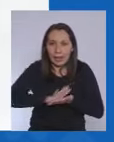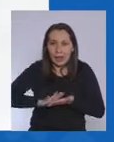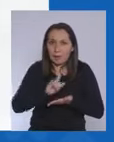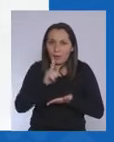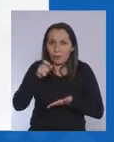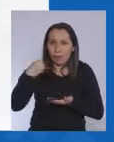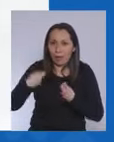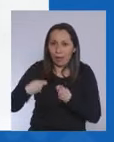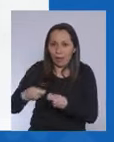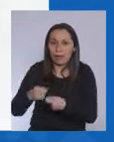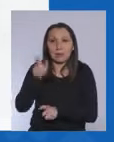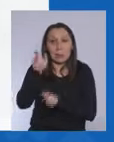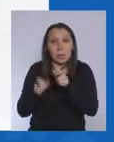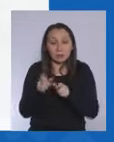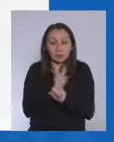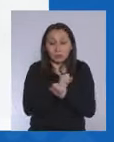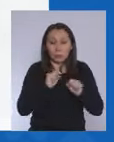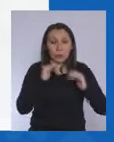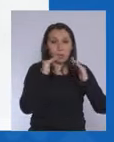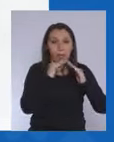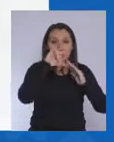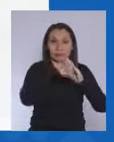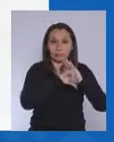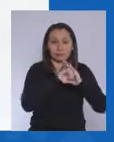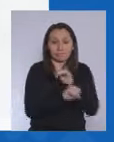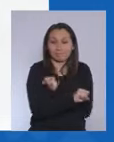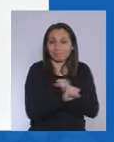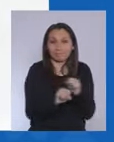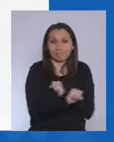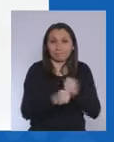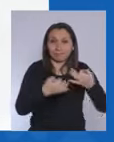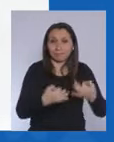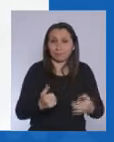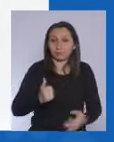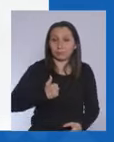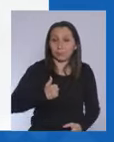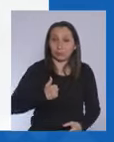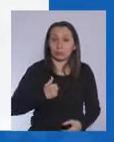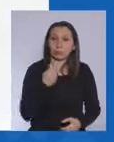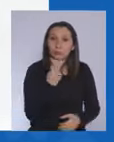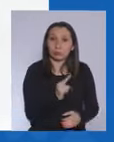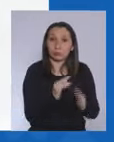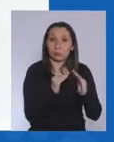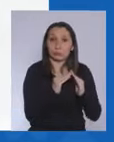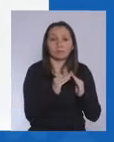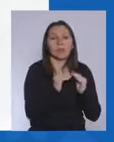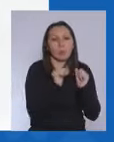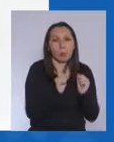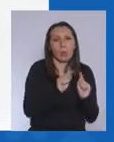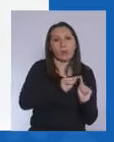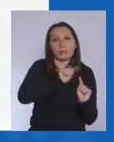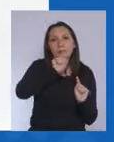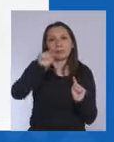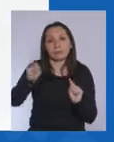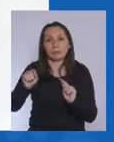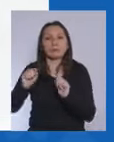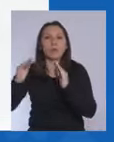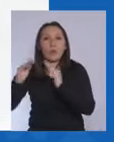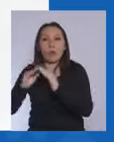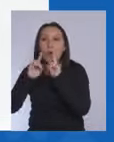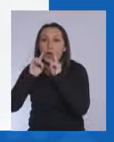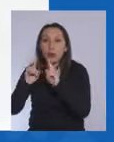gratuito y permite a personas que no puedan realizar una cuarentena de forma efectiva en su hogar puedan hacerlo sin